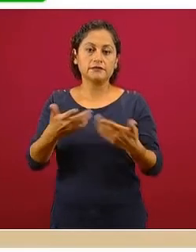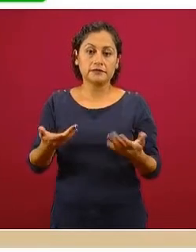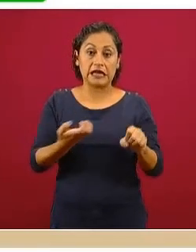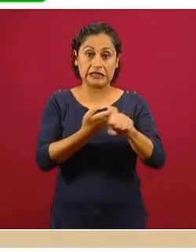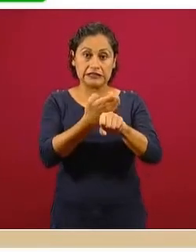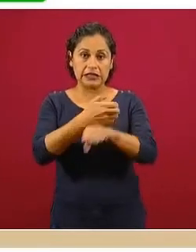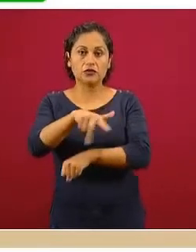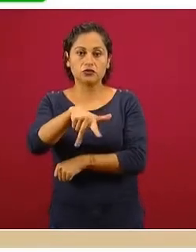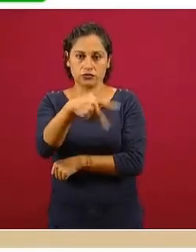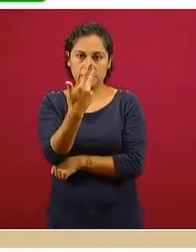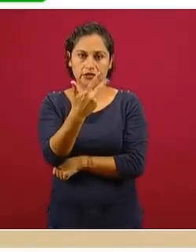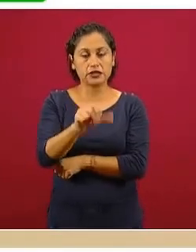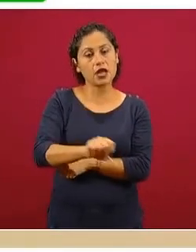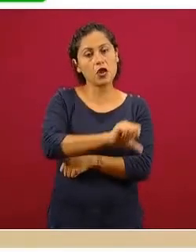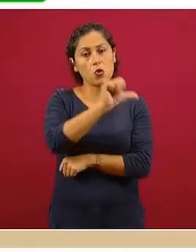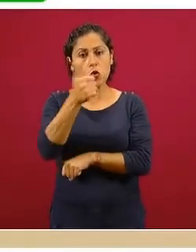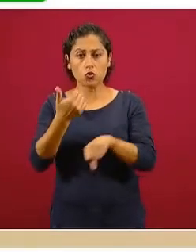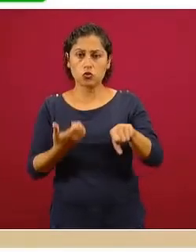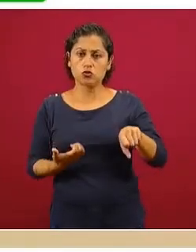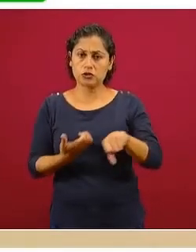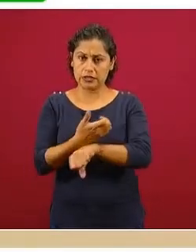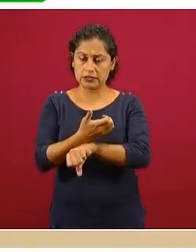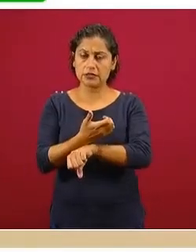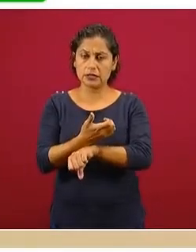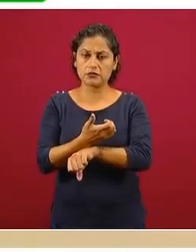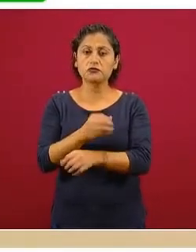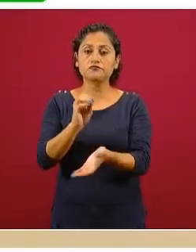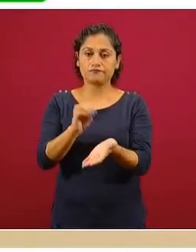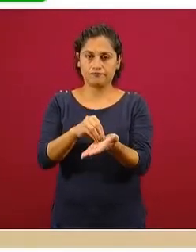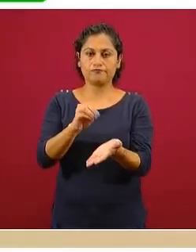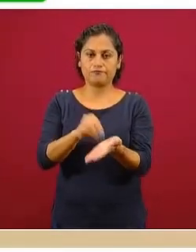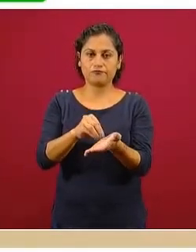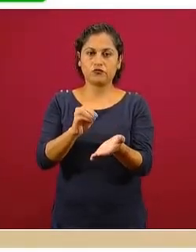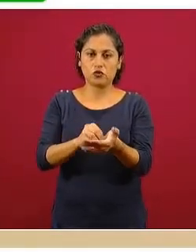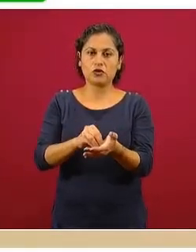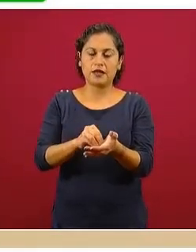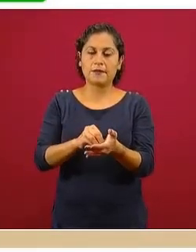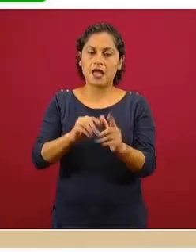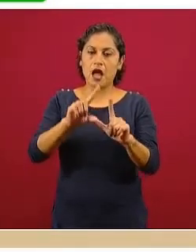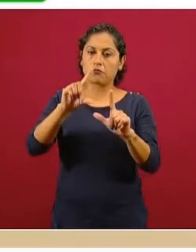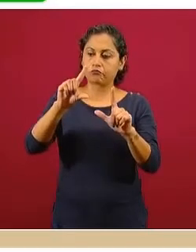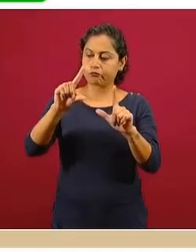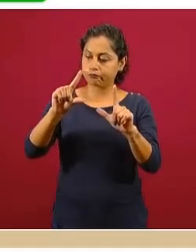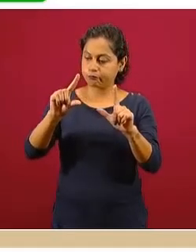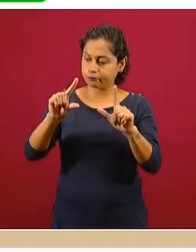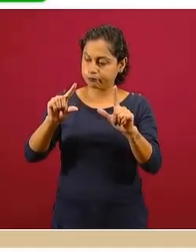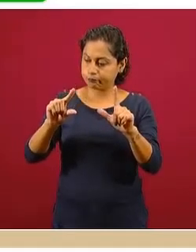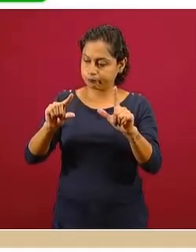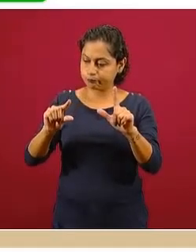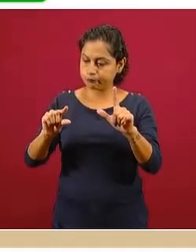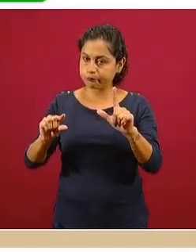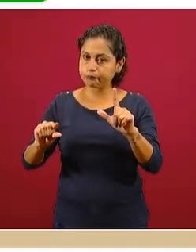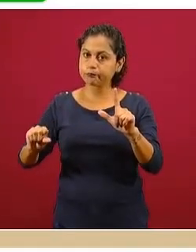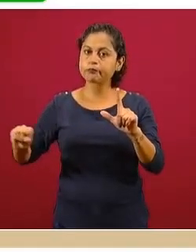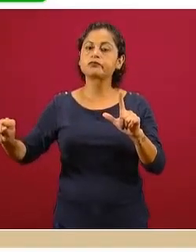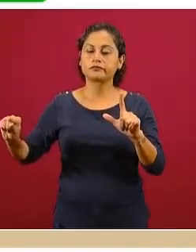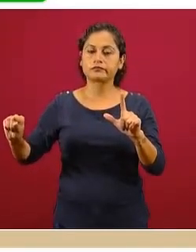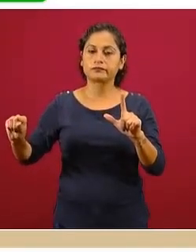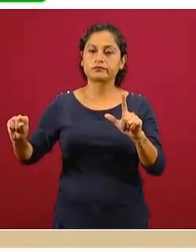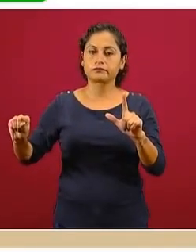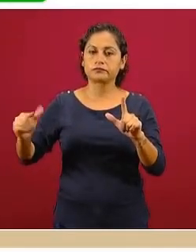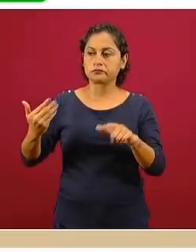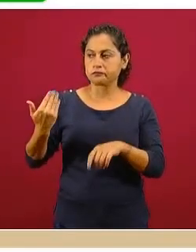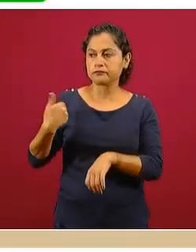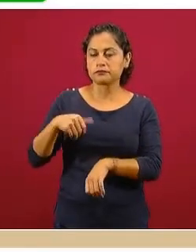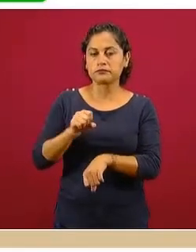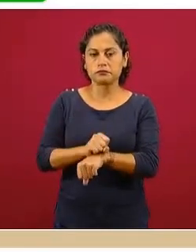demás entidades todavía presentan tendencias descendentes o curvas descendentes en las últimas